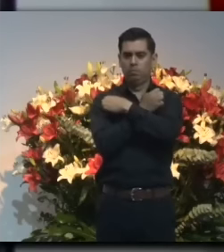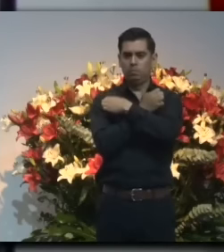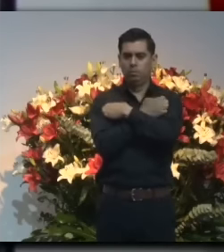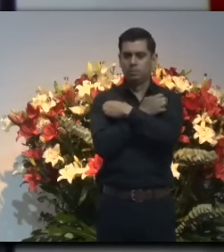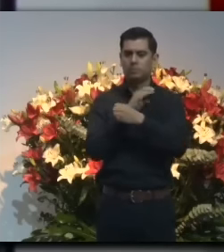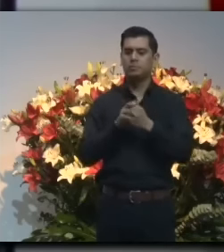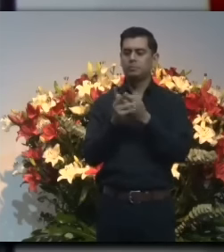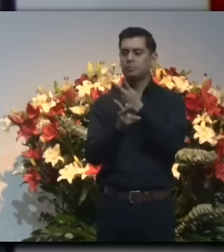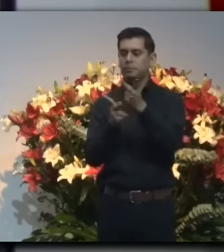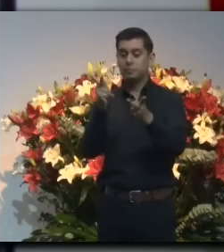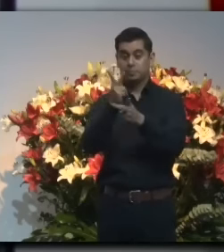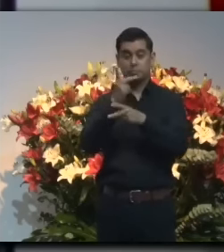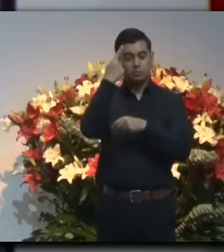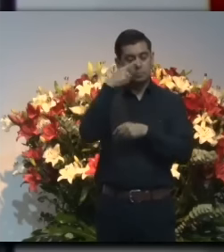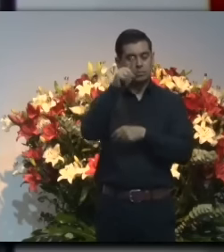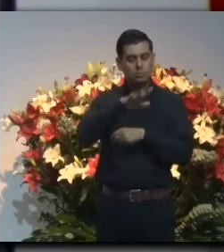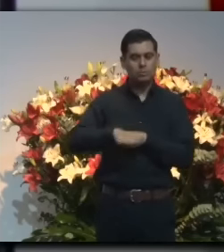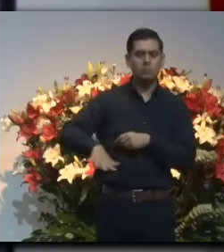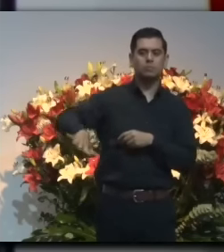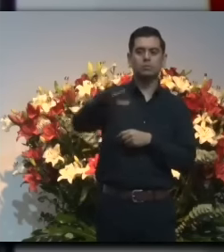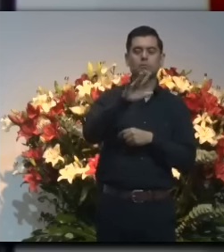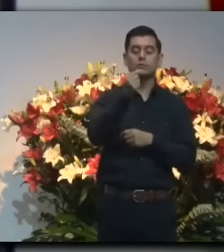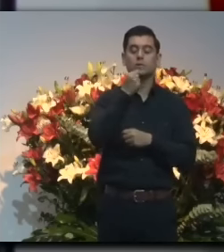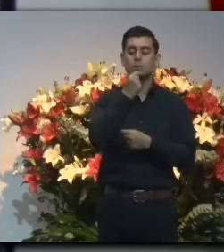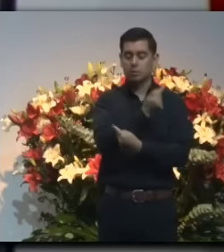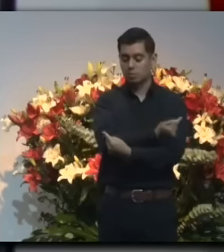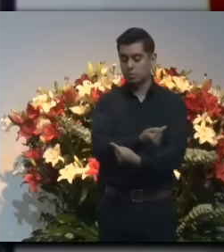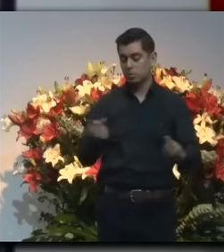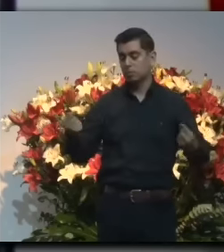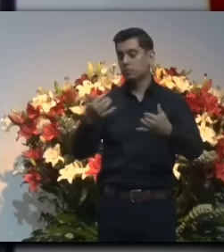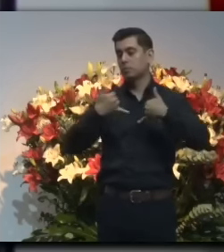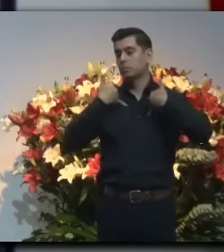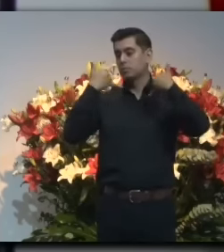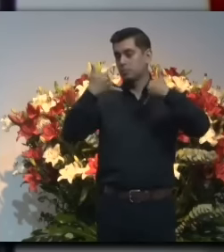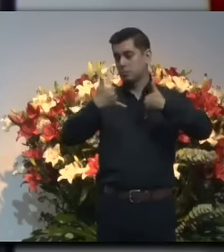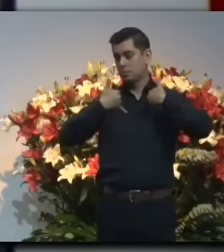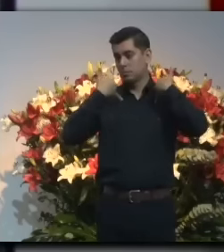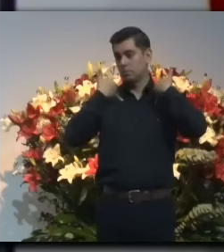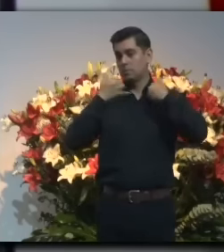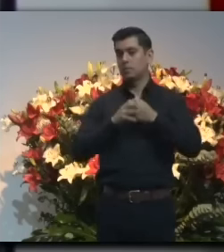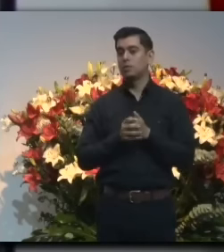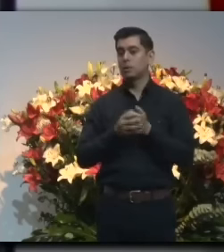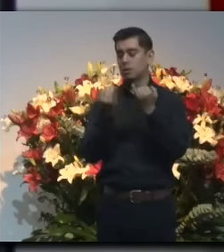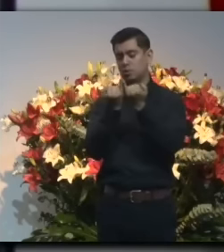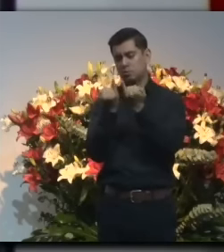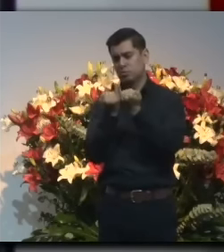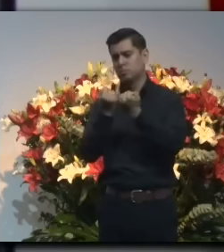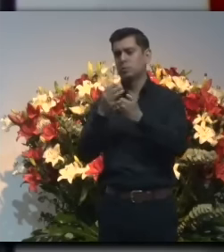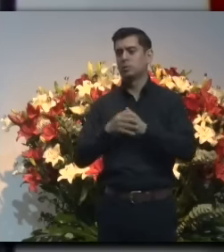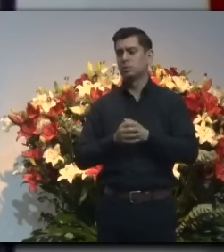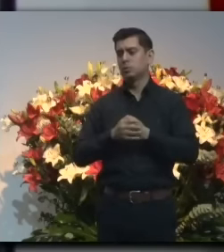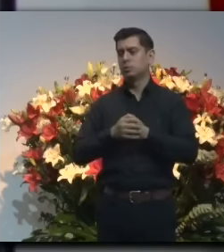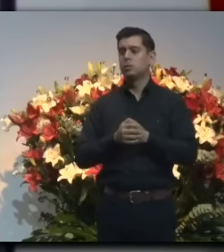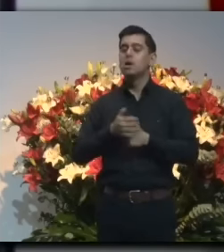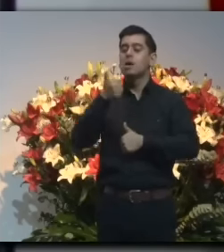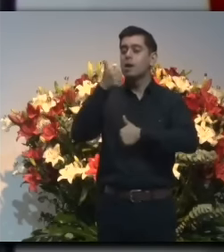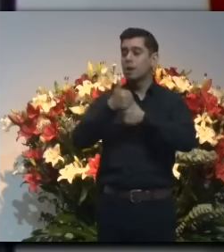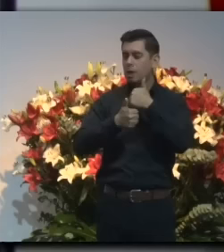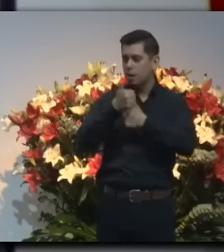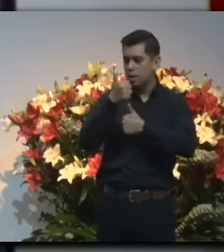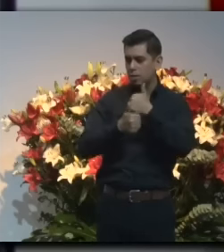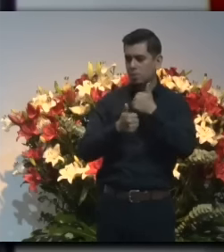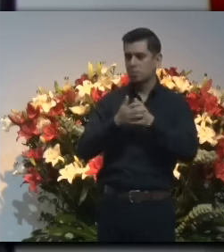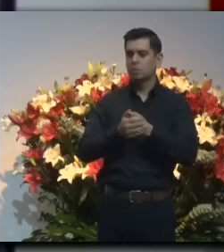preparatoria mínimo a todos los niños y jóvenes y quizá irnos a unas carreras que yo le llamo educación